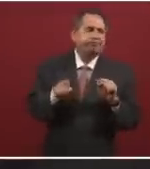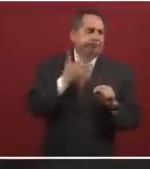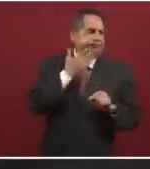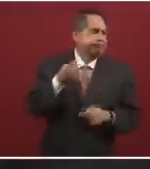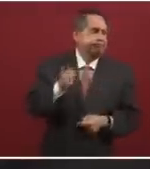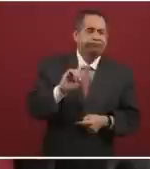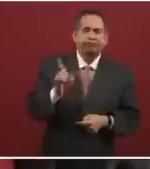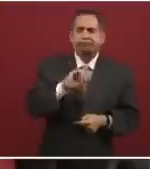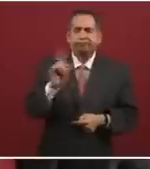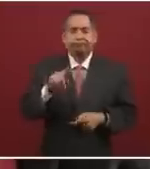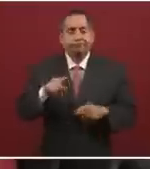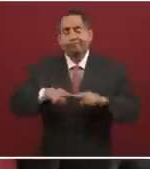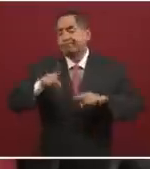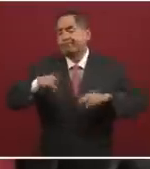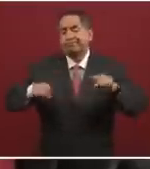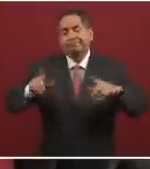ojos,